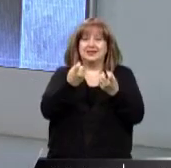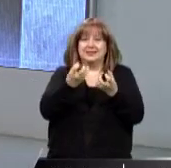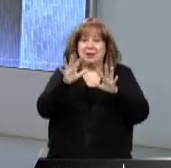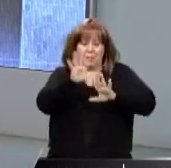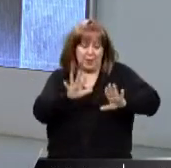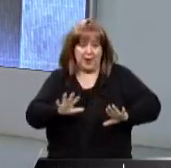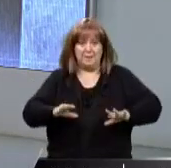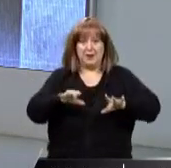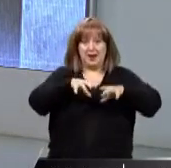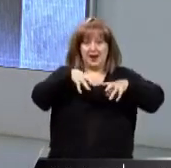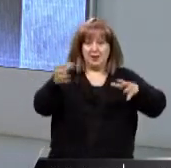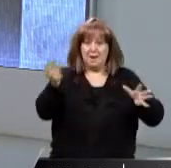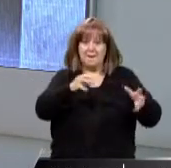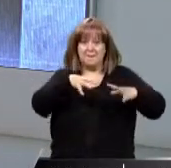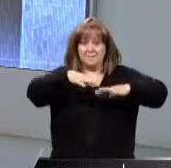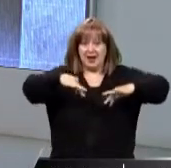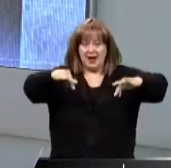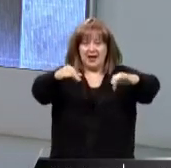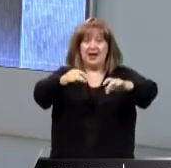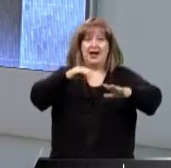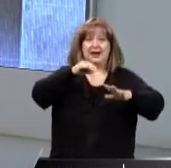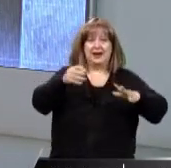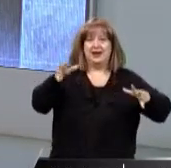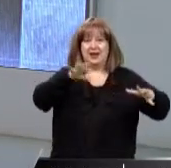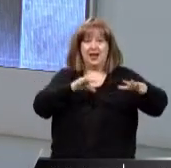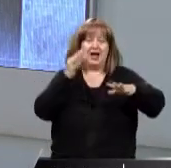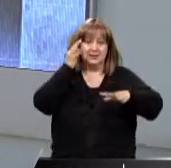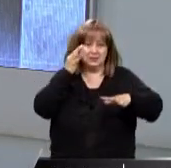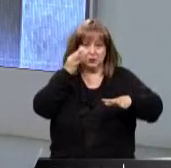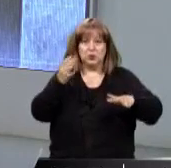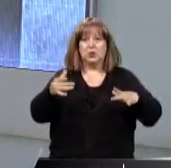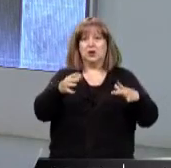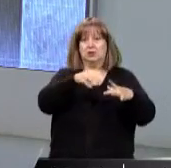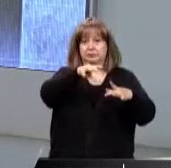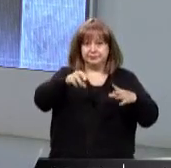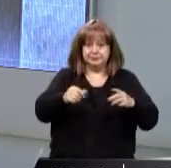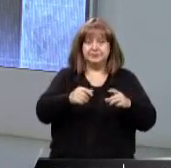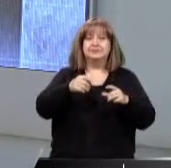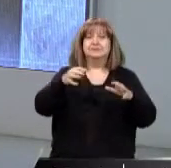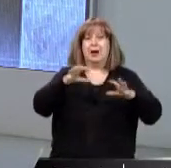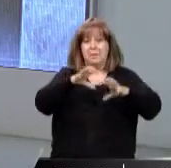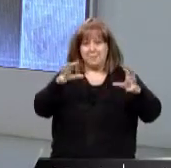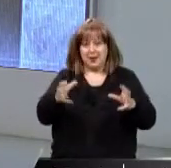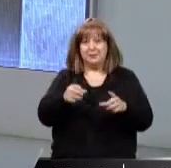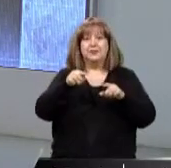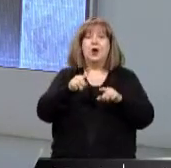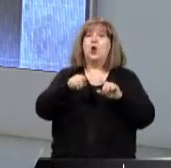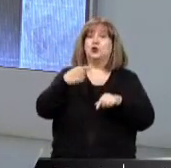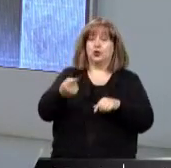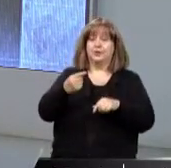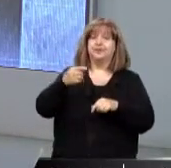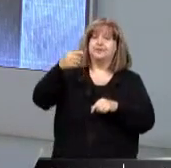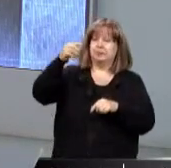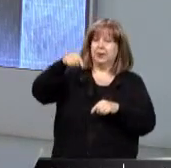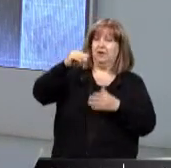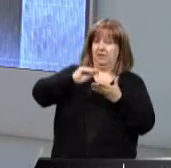justifican, obviamente, esto de no poder sostener el precio que venían trayendo y tener que actualizarlo con este 15% de incremento. Tengo algunos datos